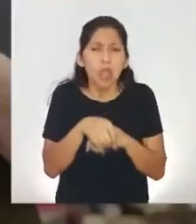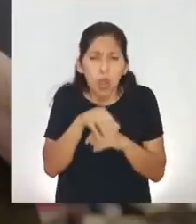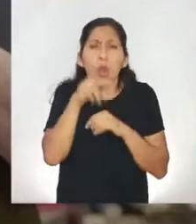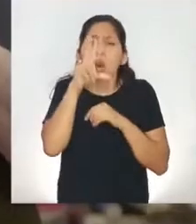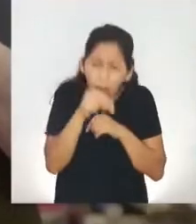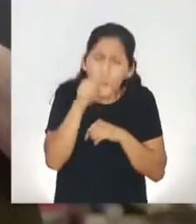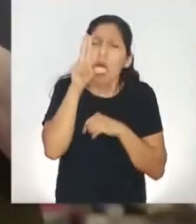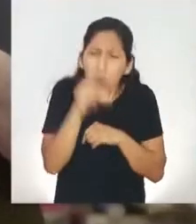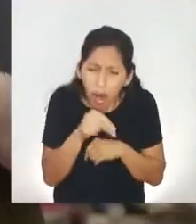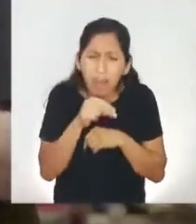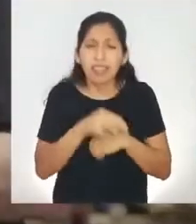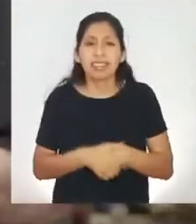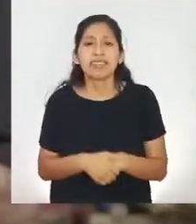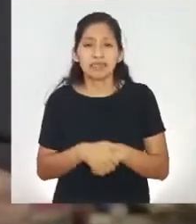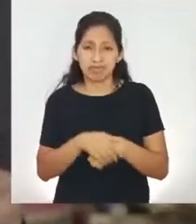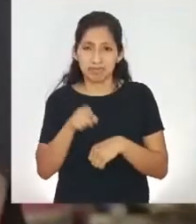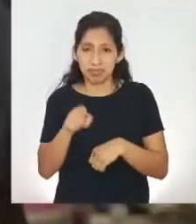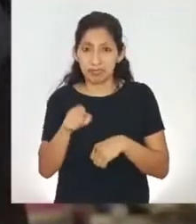saludo.